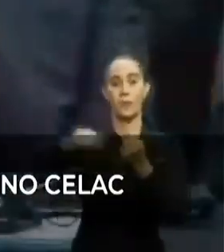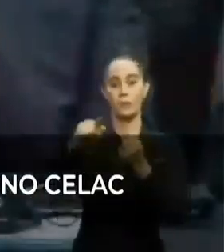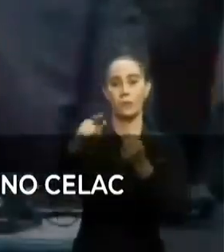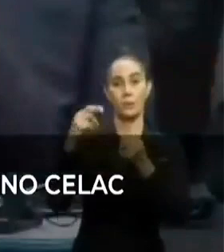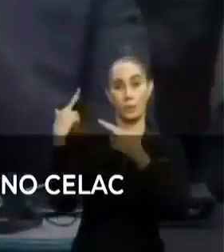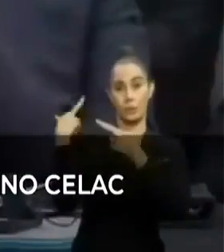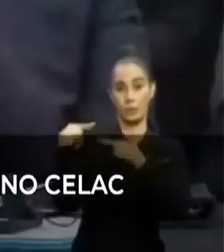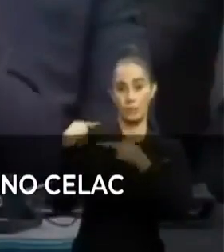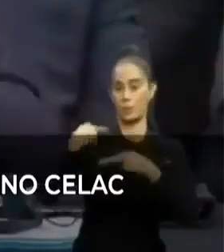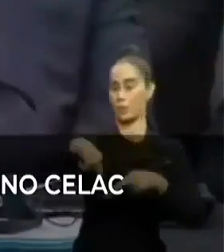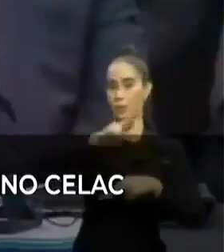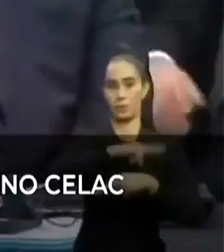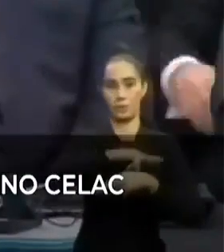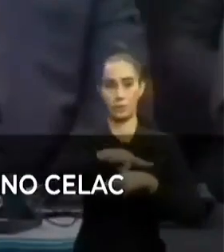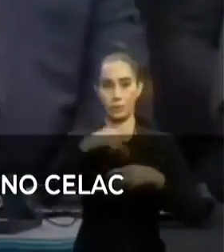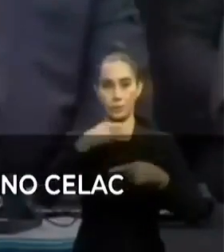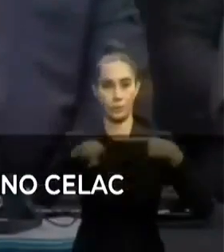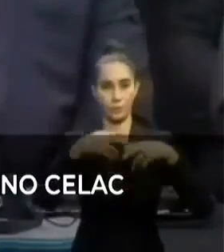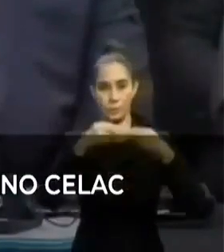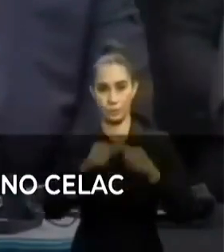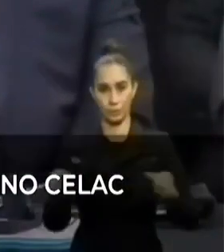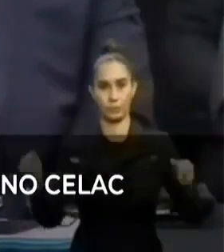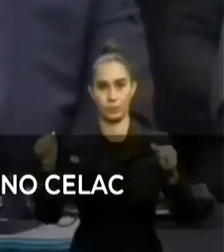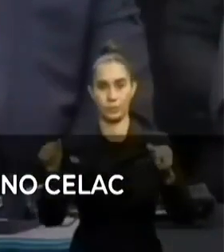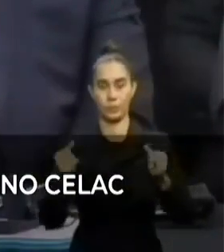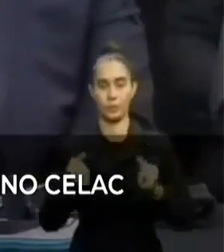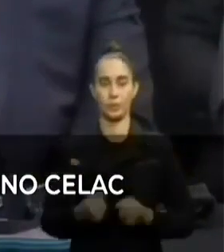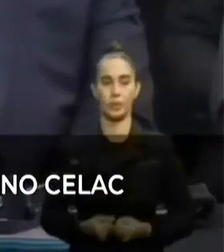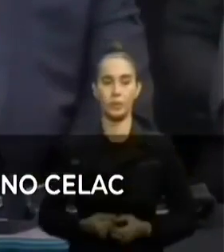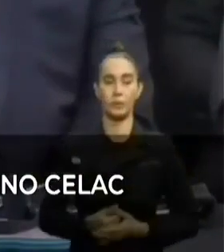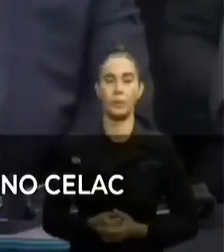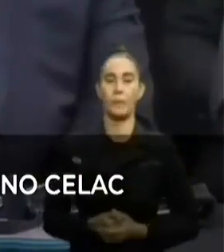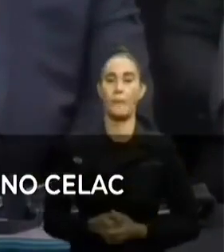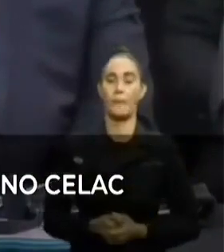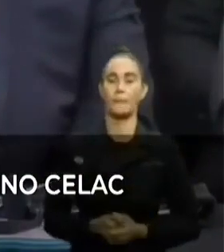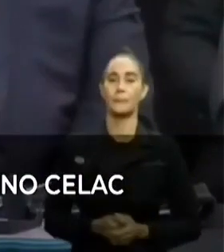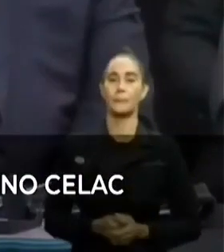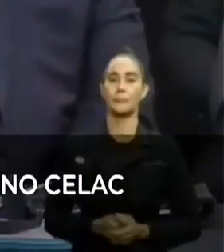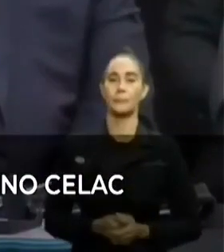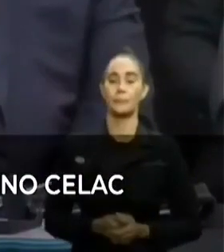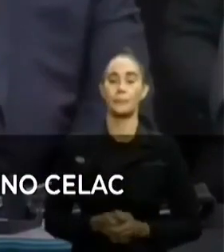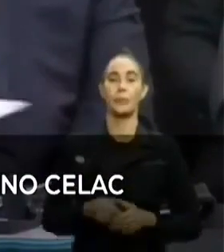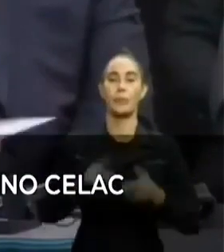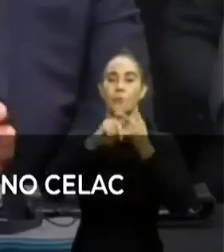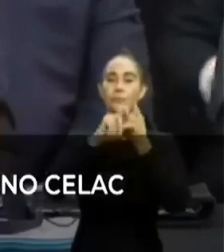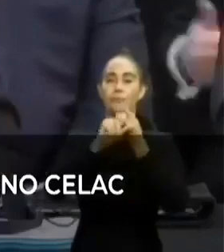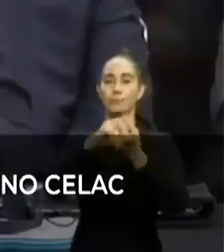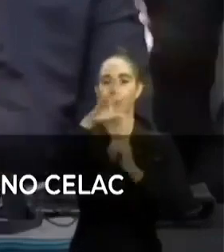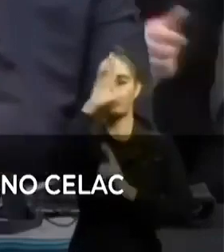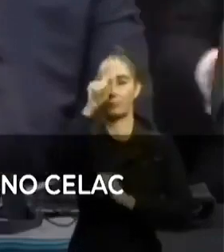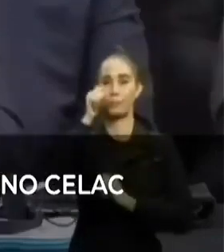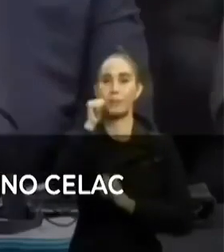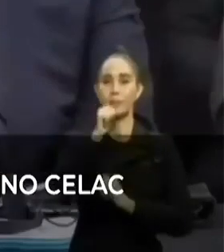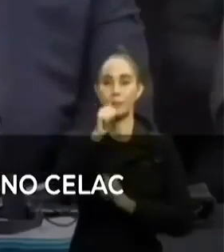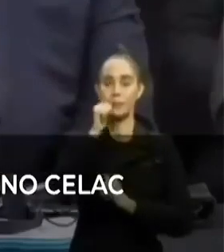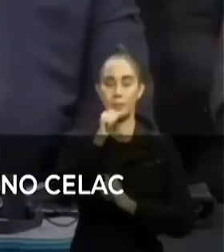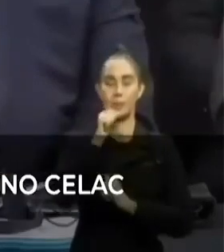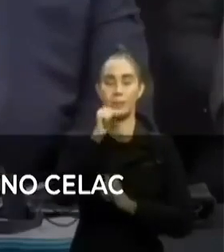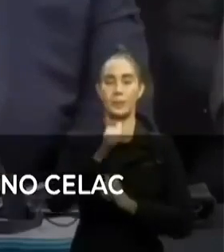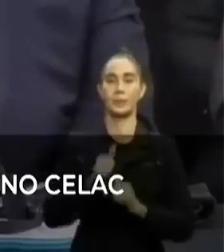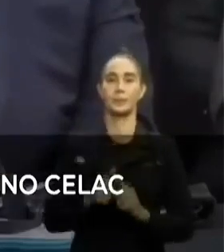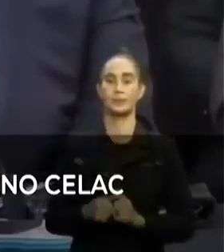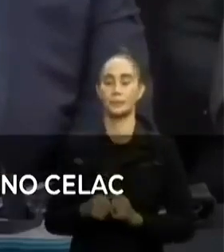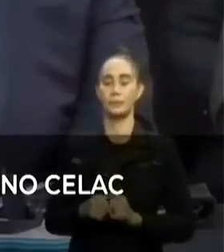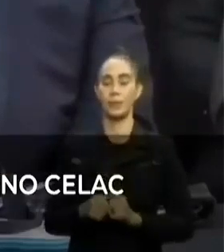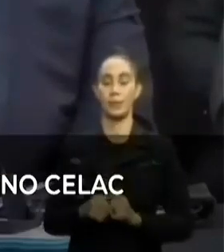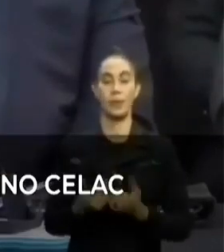nuestras manos la solución a tan grave problema. Amigas y amigos, no es